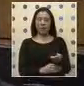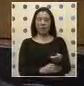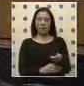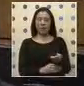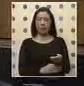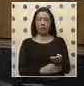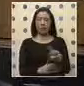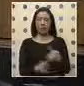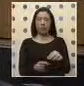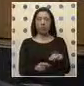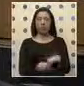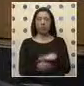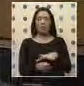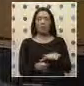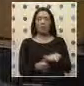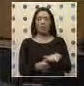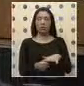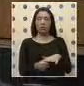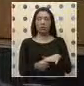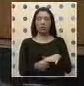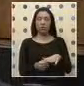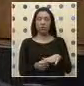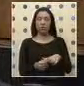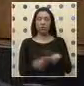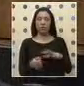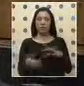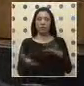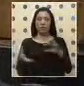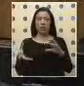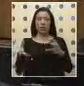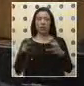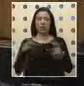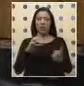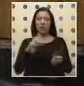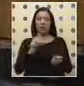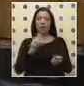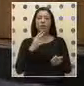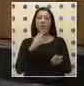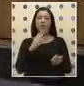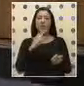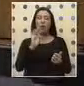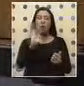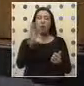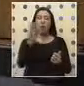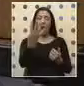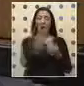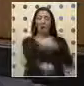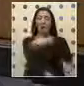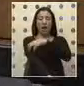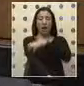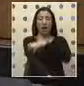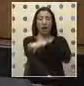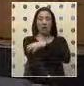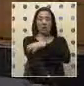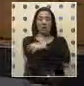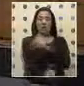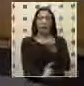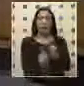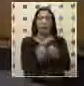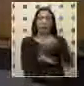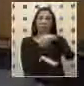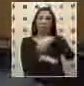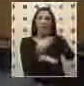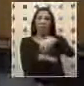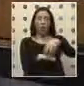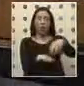debido a la situación de catástrofe que vive la Cuarta Región y algunas comunas